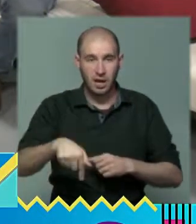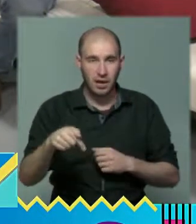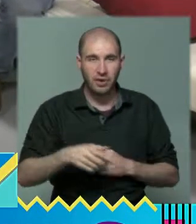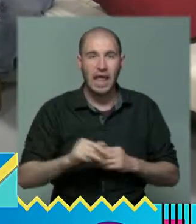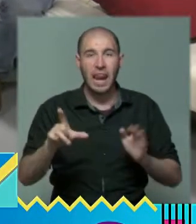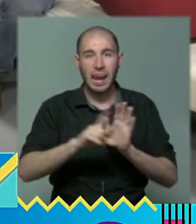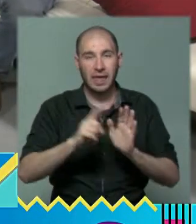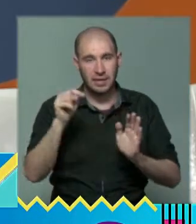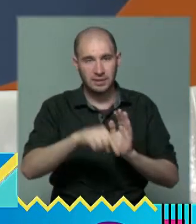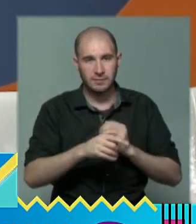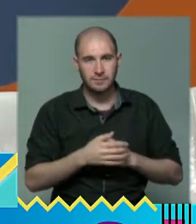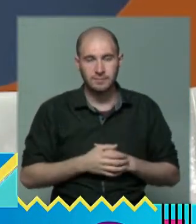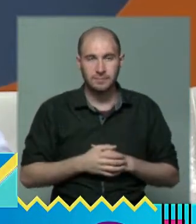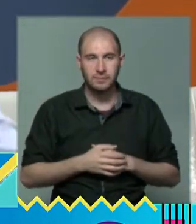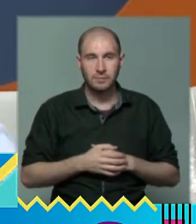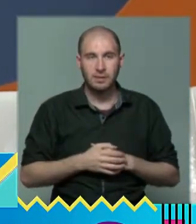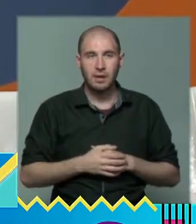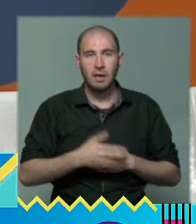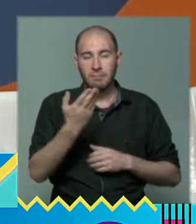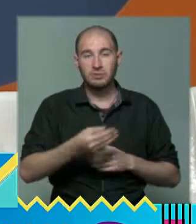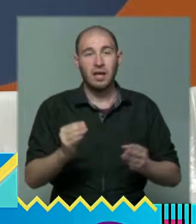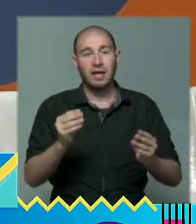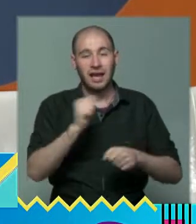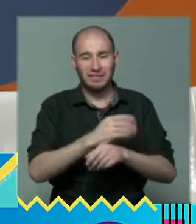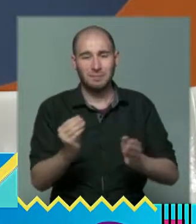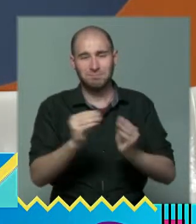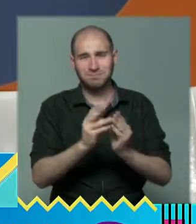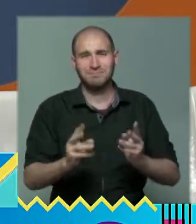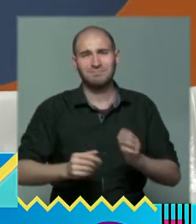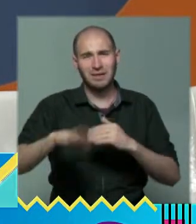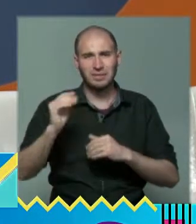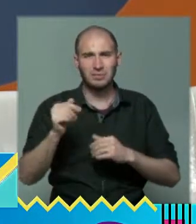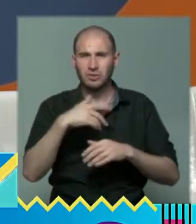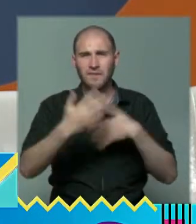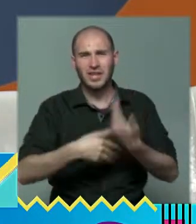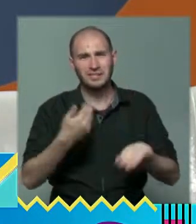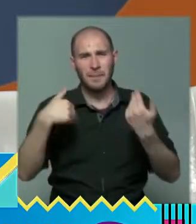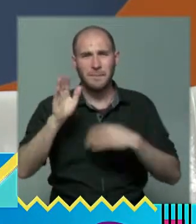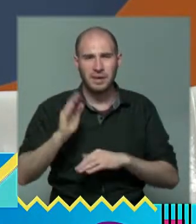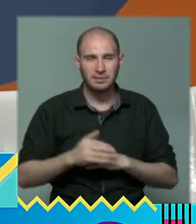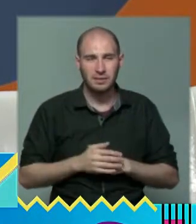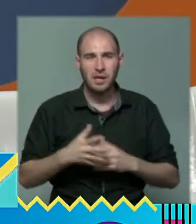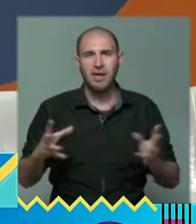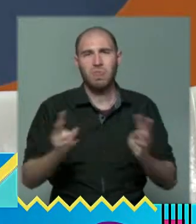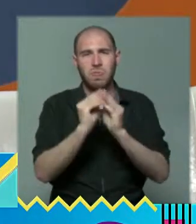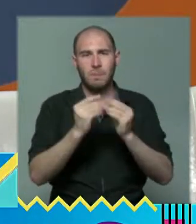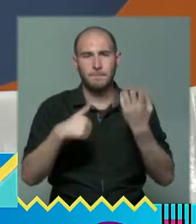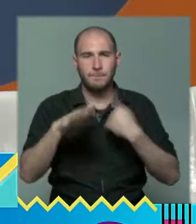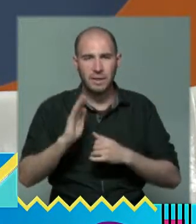una ley como esta, que va a dejar más gente metida en la cárcel, lo que hace es generar condiciones de mayor violencia, condiciones de mayor